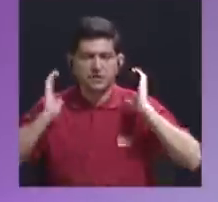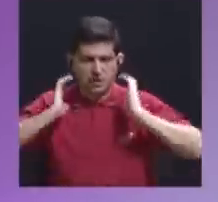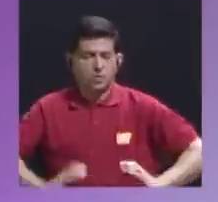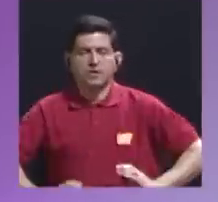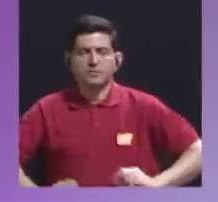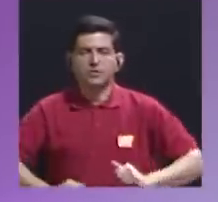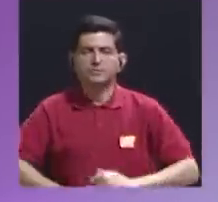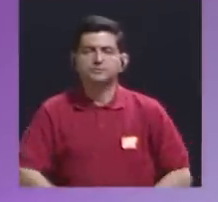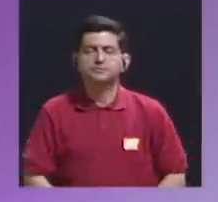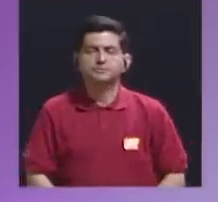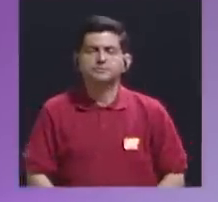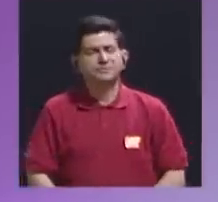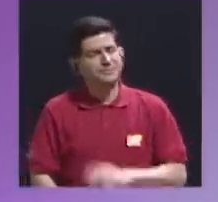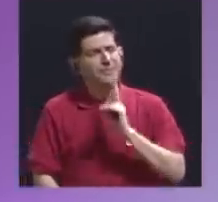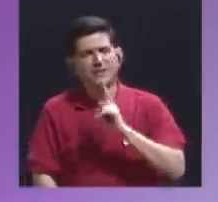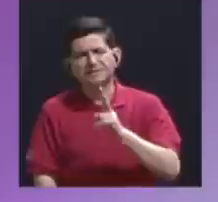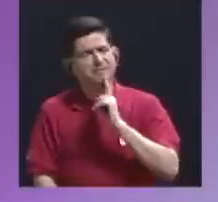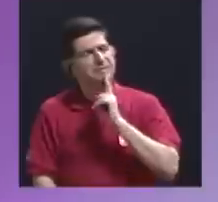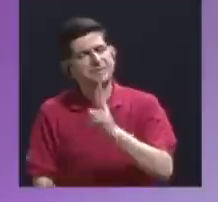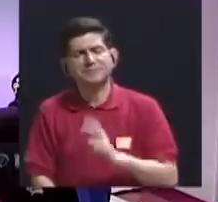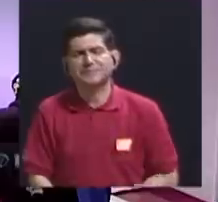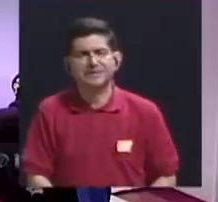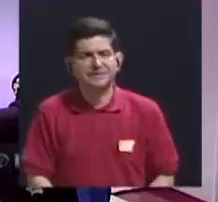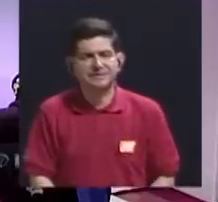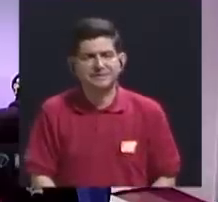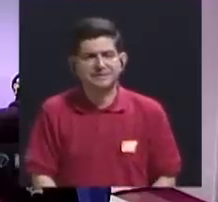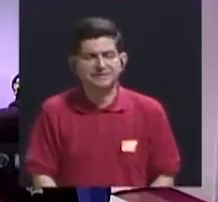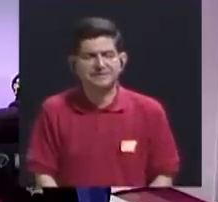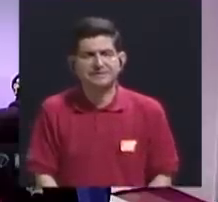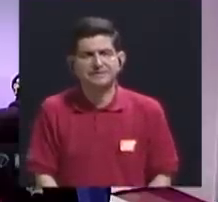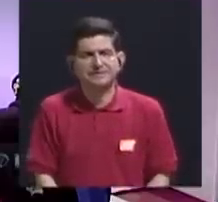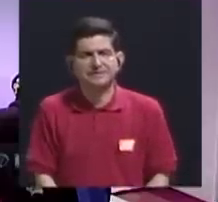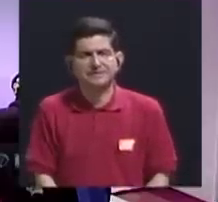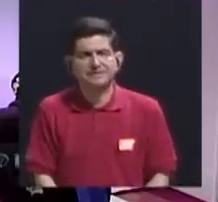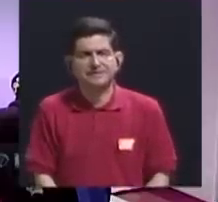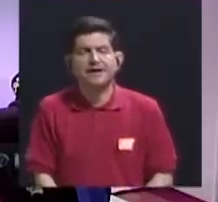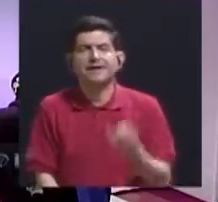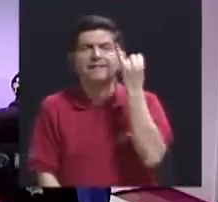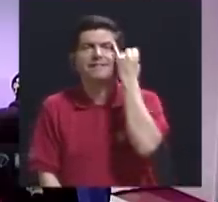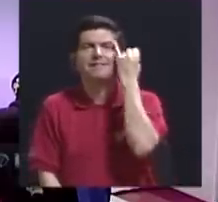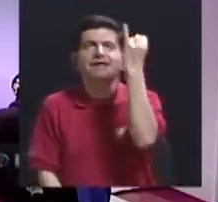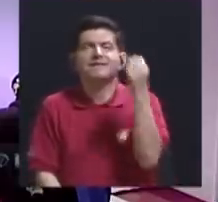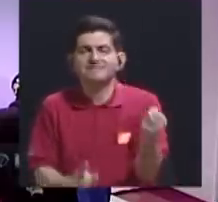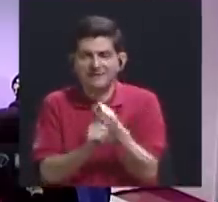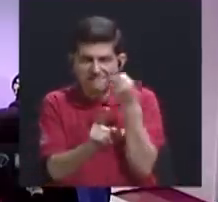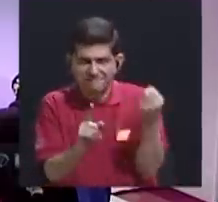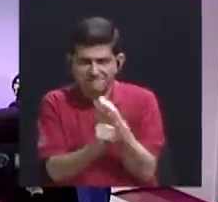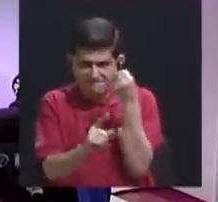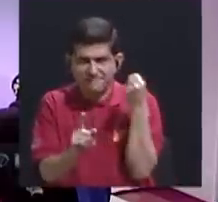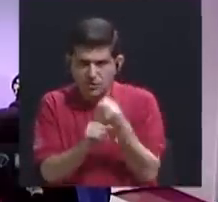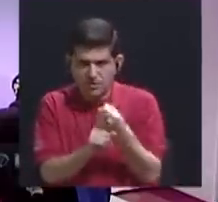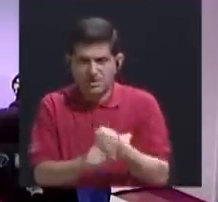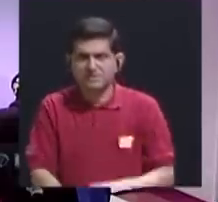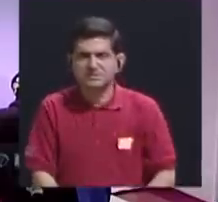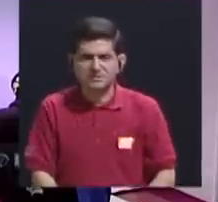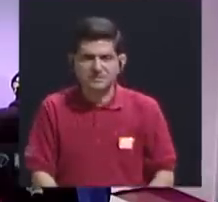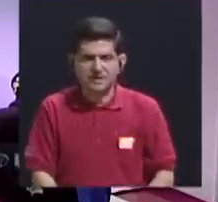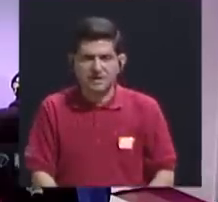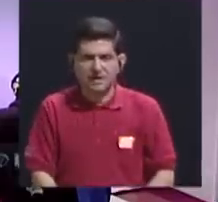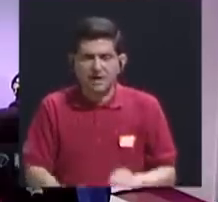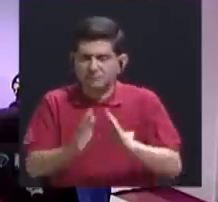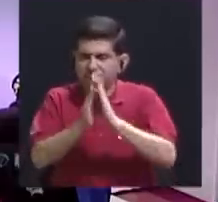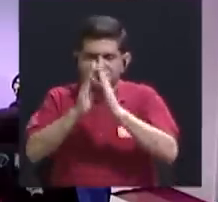cuerpo realmente es el concepto de violencia es mucho más